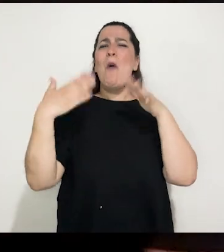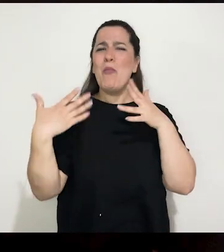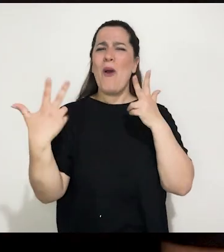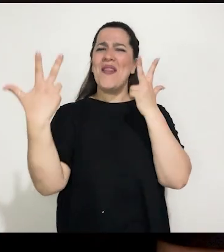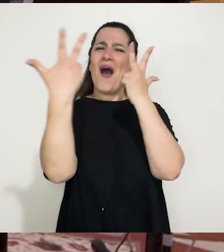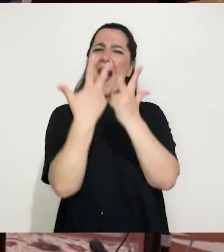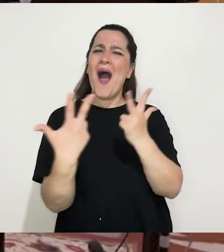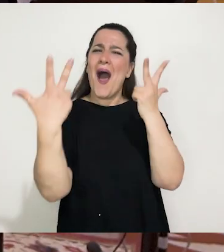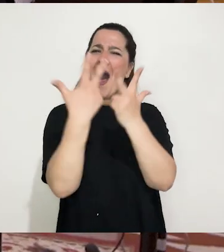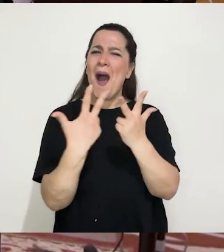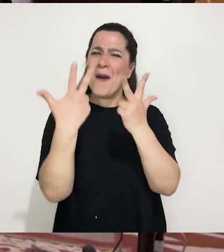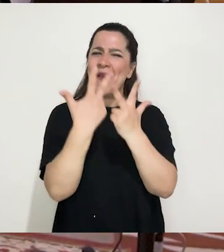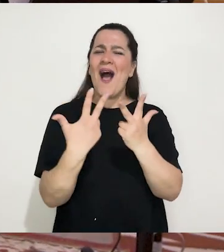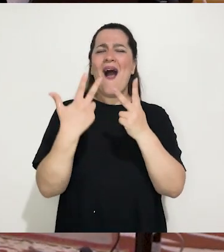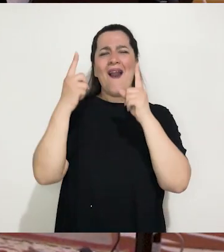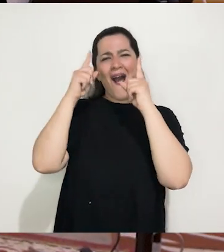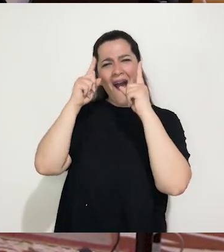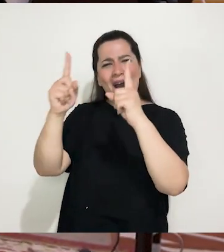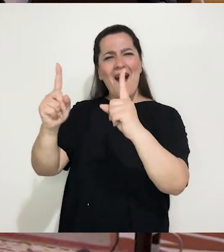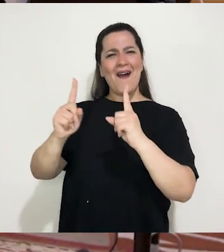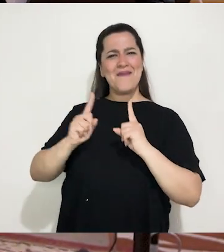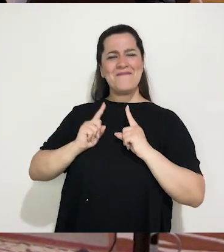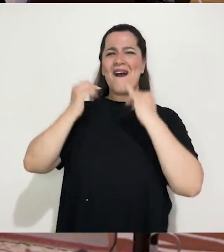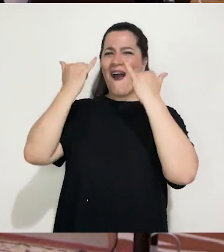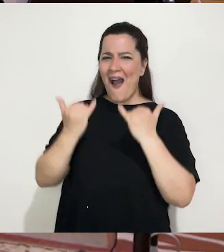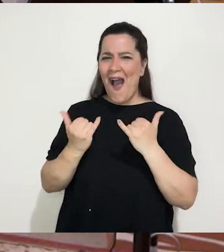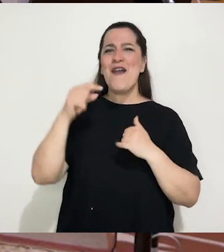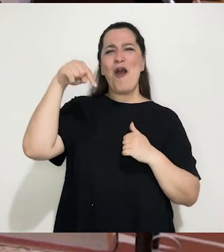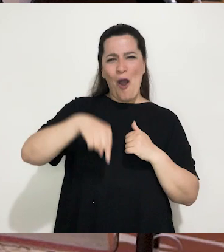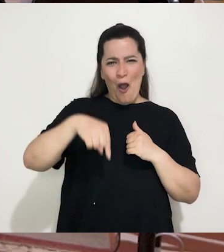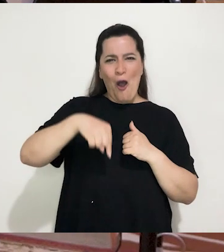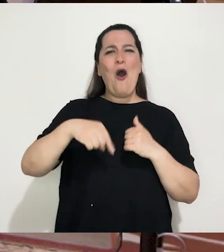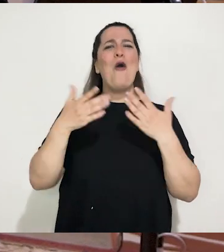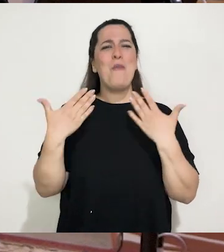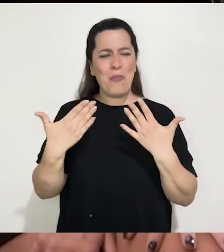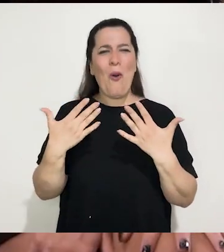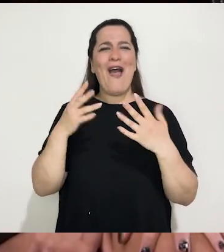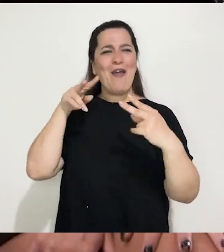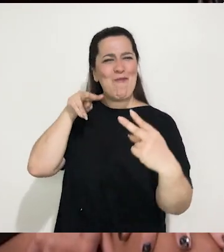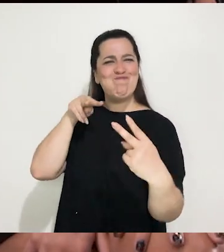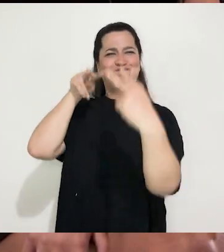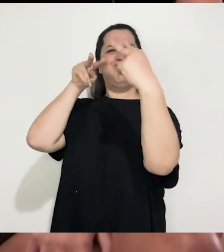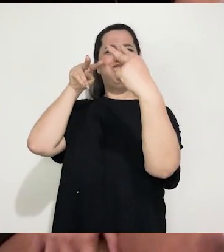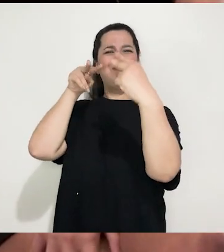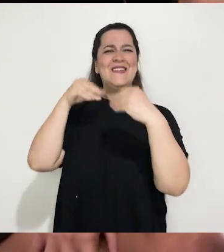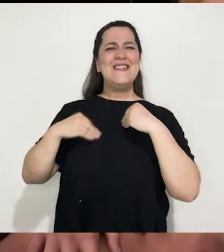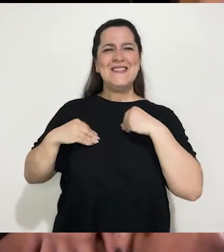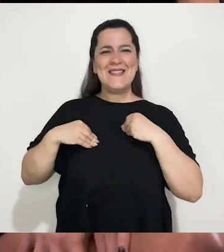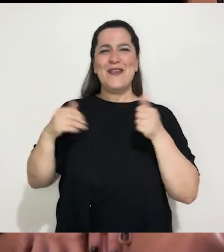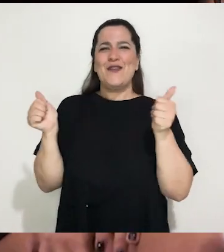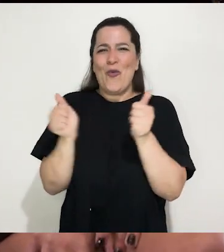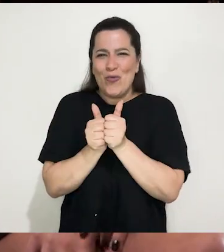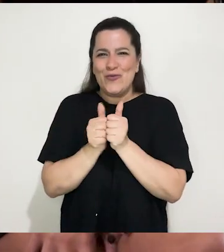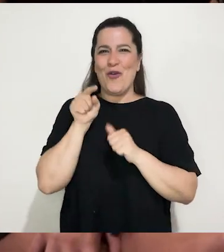soy. Y puedo hablarte y sentir que al escucharme hoy yo puedo conectarme